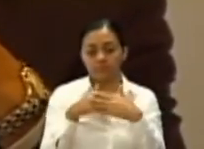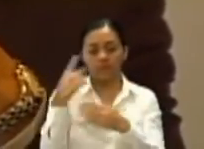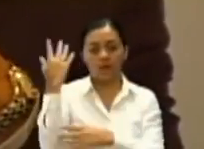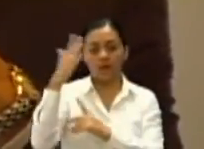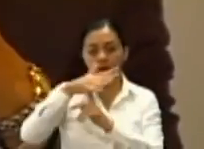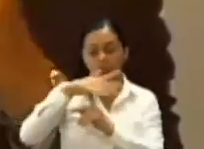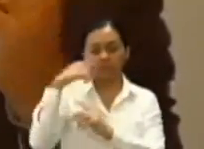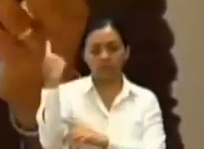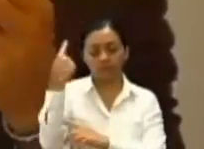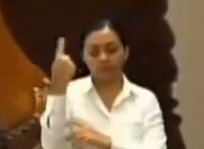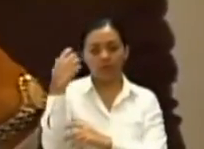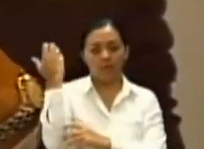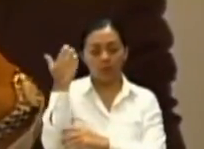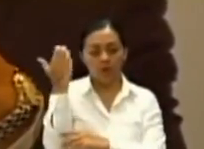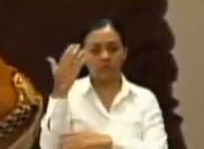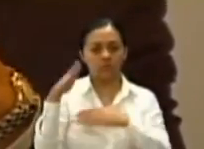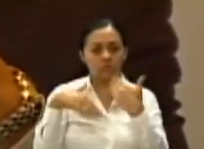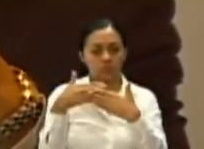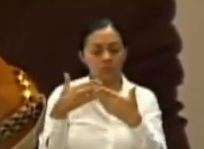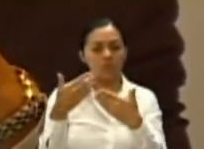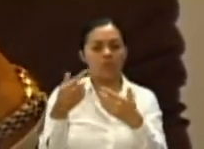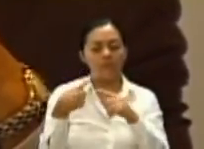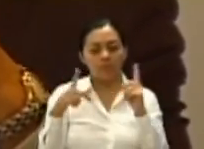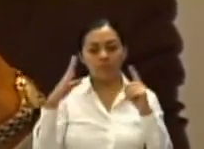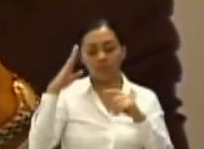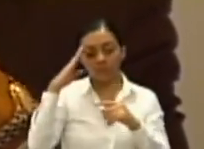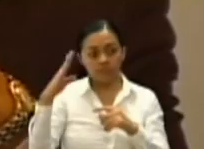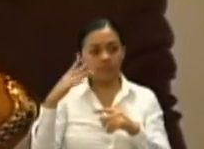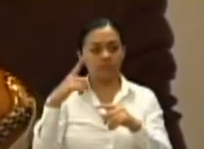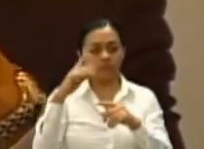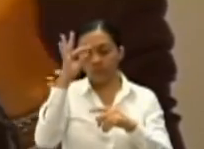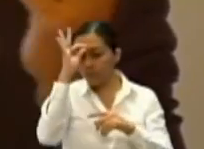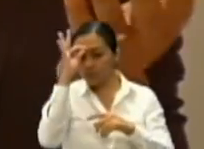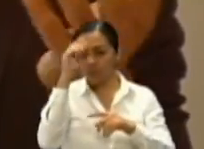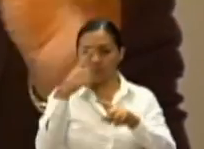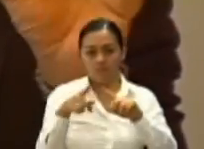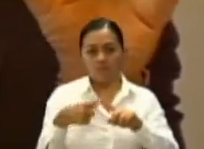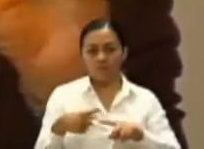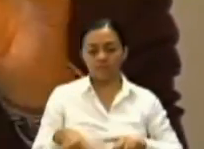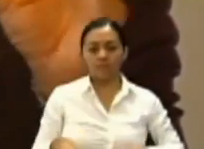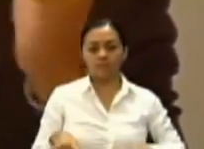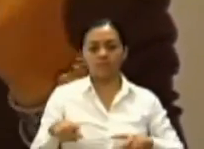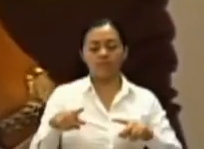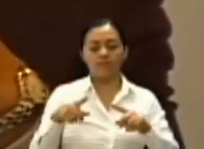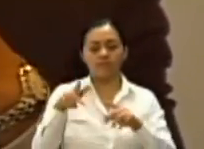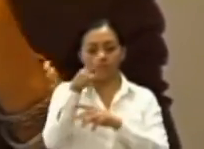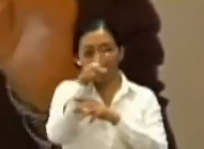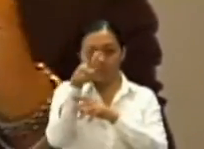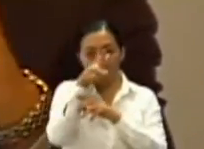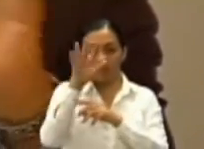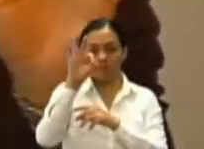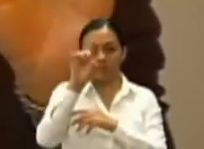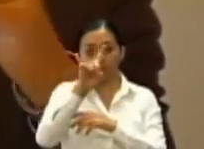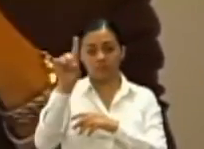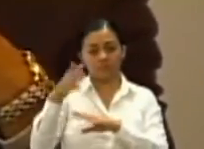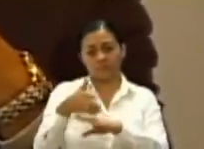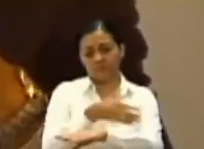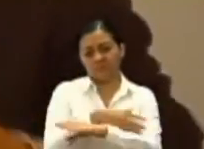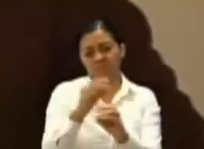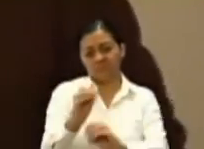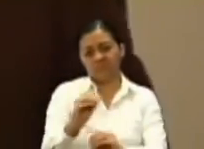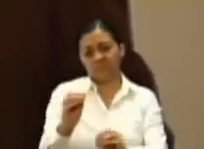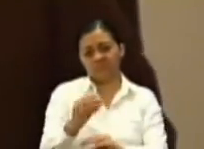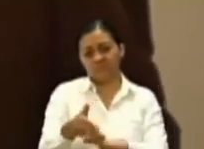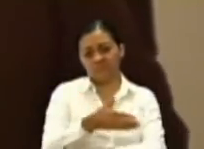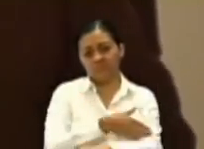ambulancias unidades móviles de policías hospitales móviles las cámaras el eco 911 nada de eso tenía el país